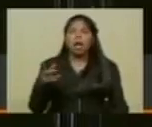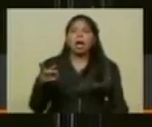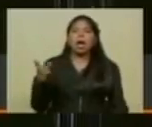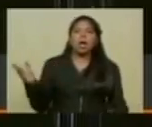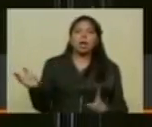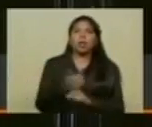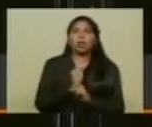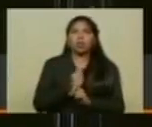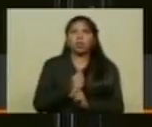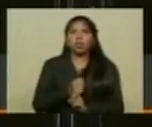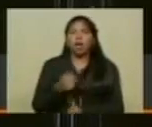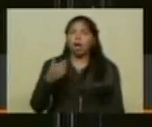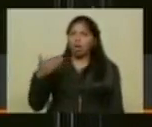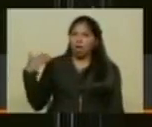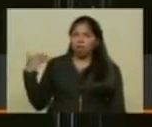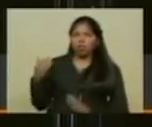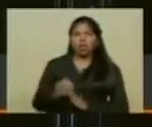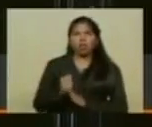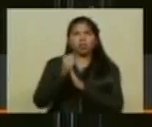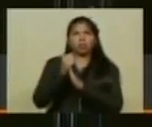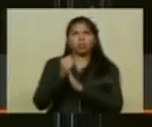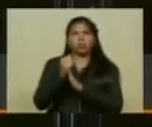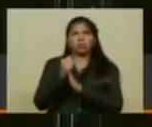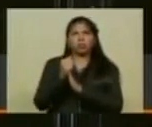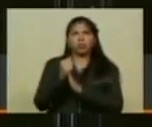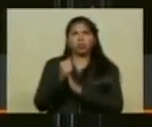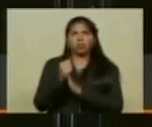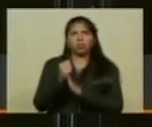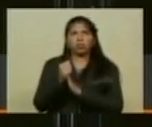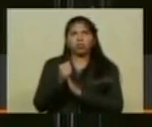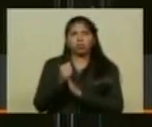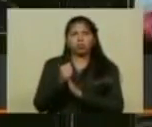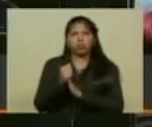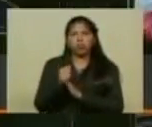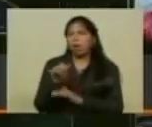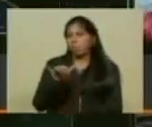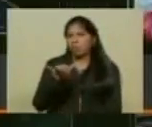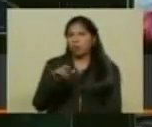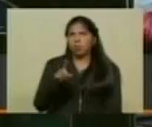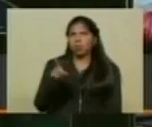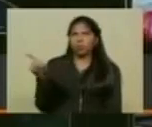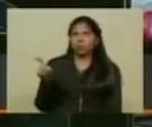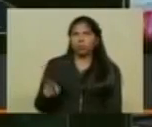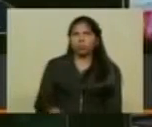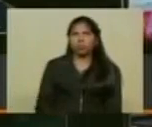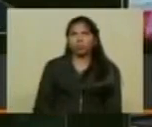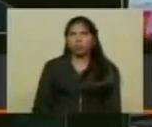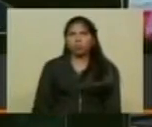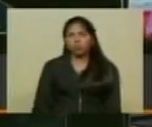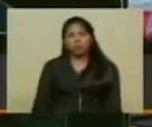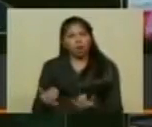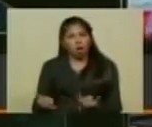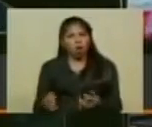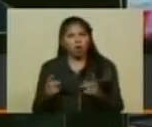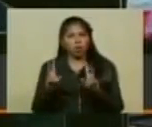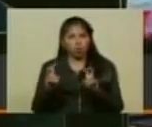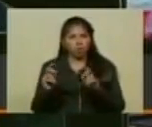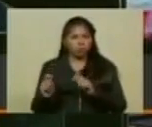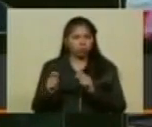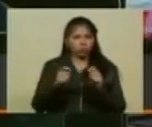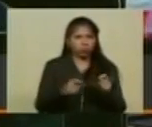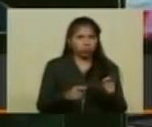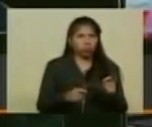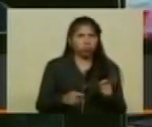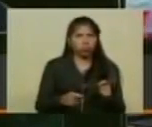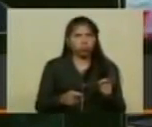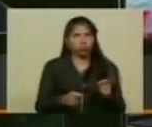momento estaba dirigido por el general en jefe Vladimir Padrino, y hoy está también brillantemente dirigido por nuestro querido